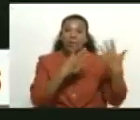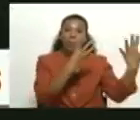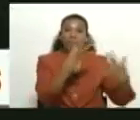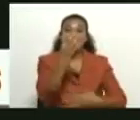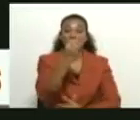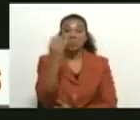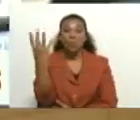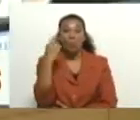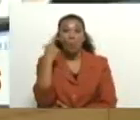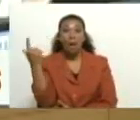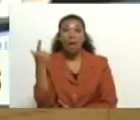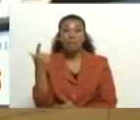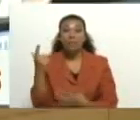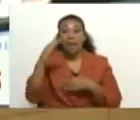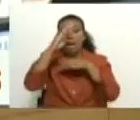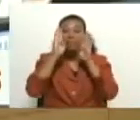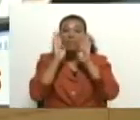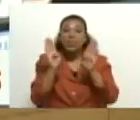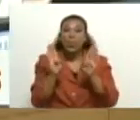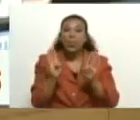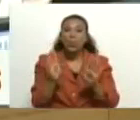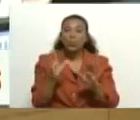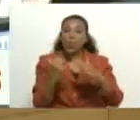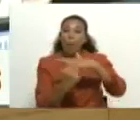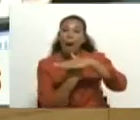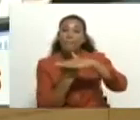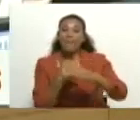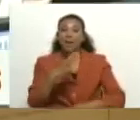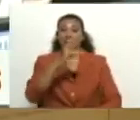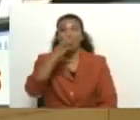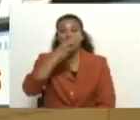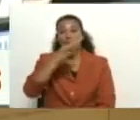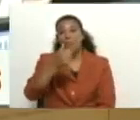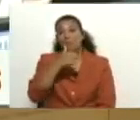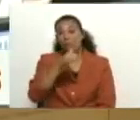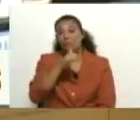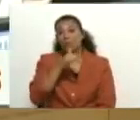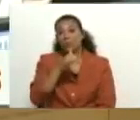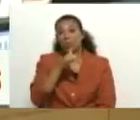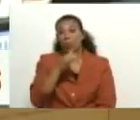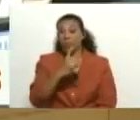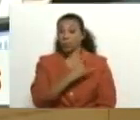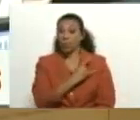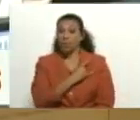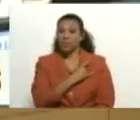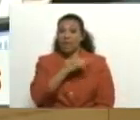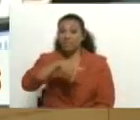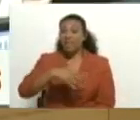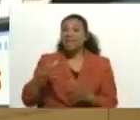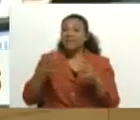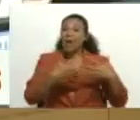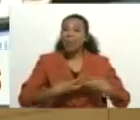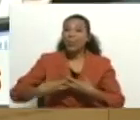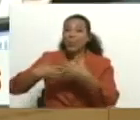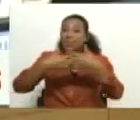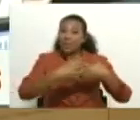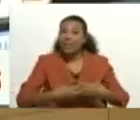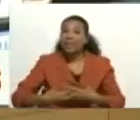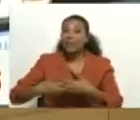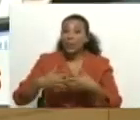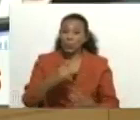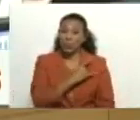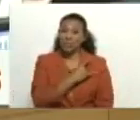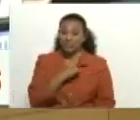aquí lo importante es ver la tendencia. Esta es una base de datos de la Universidad de Drexel, de aquí de Estados Unidos, donde